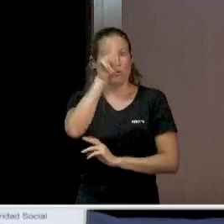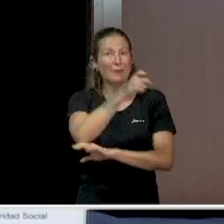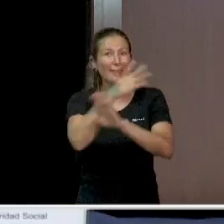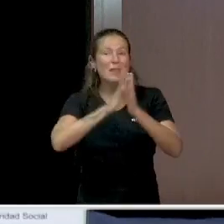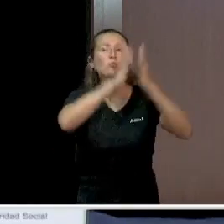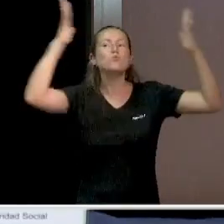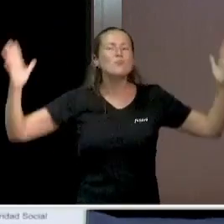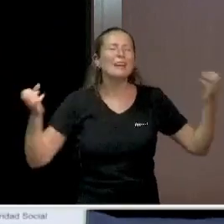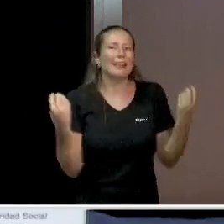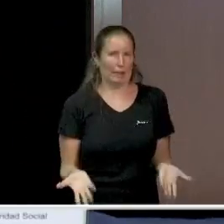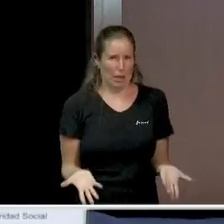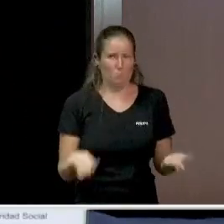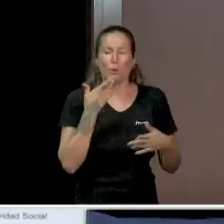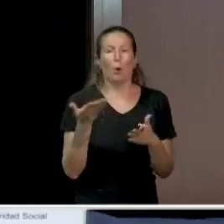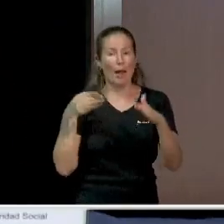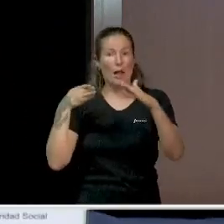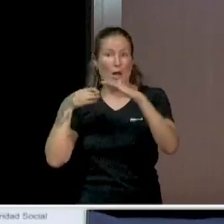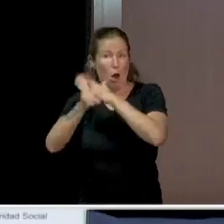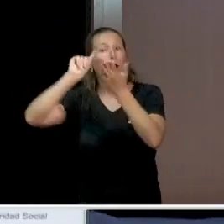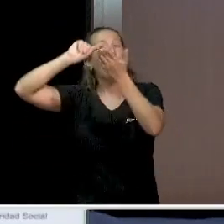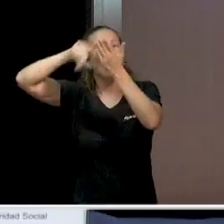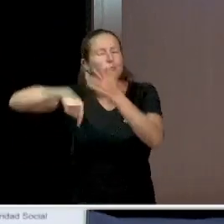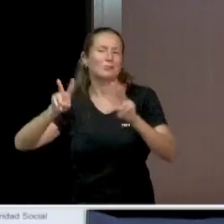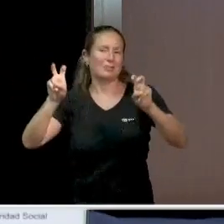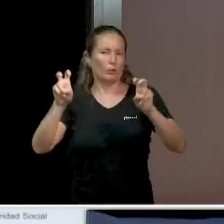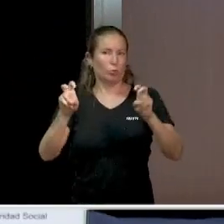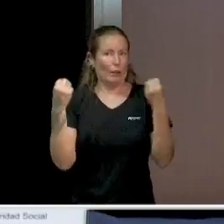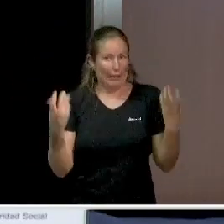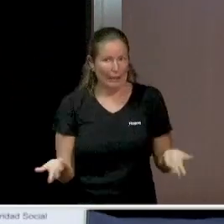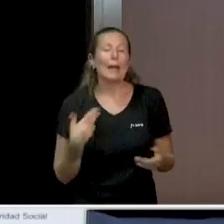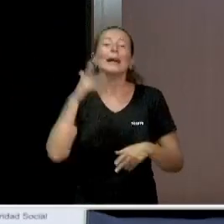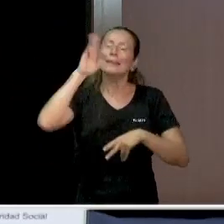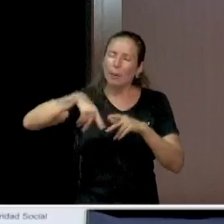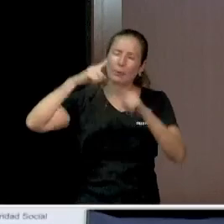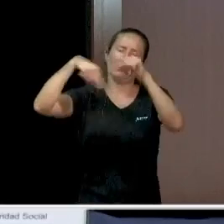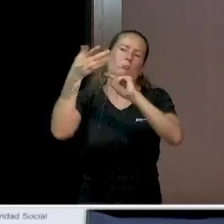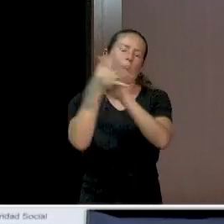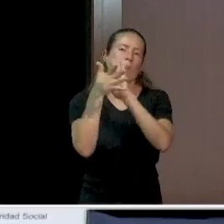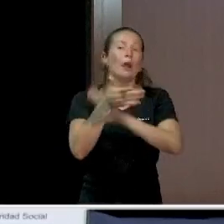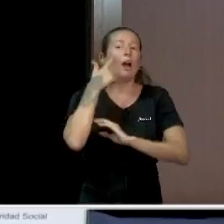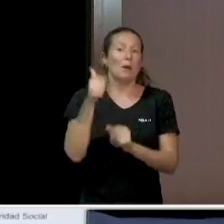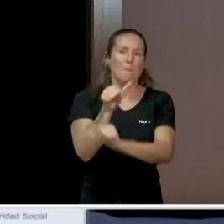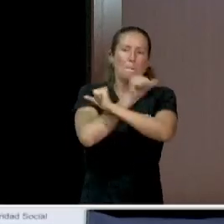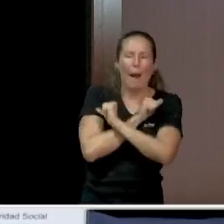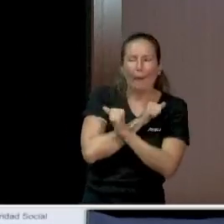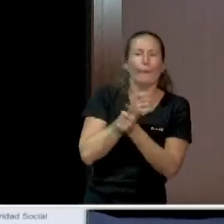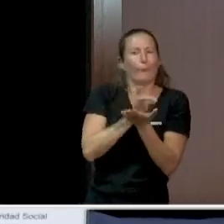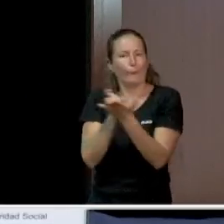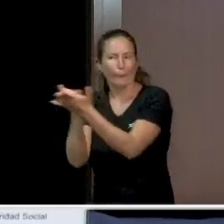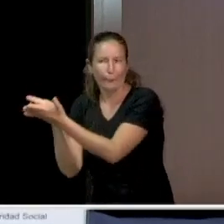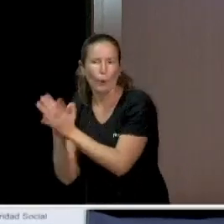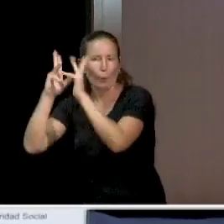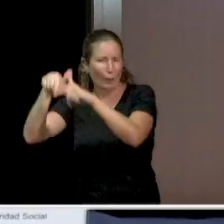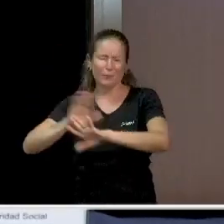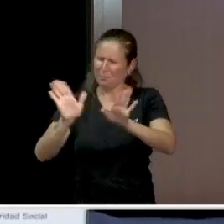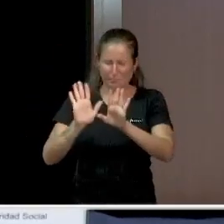las contrataciones. También haremos mención a cuántas personas con discapacidad han ido al paro y cómo ha evolucionado la tasa de paro. Pero